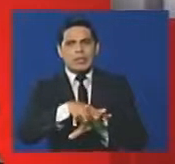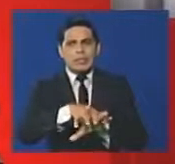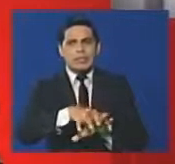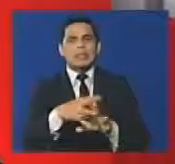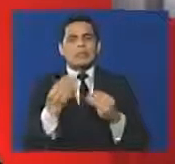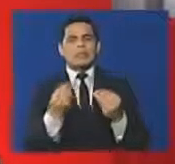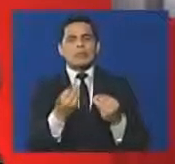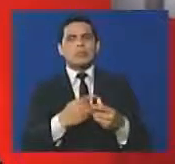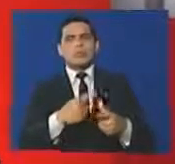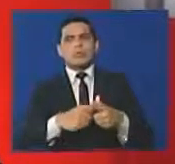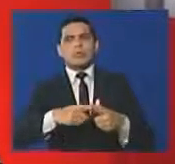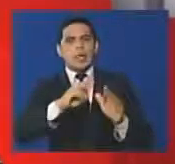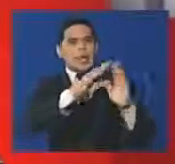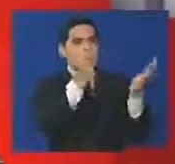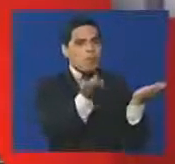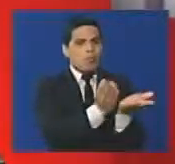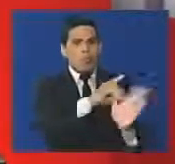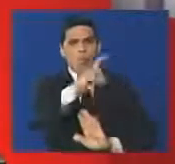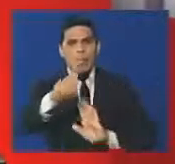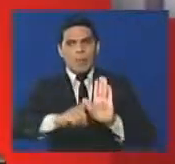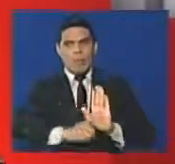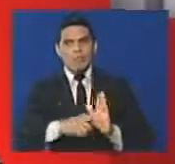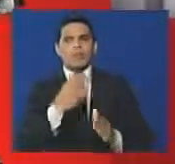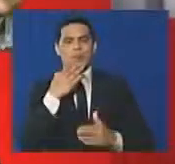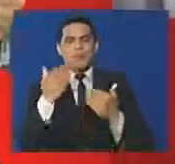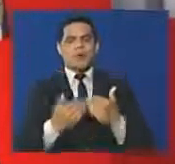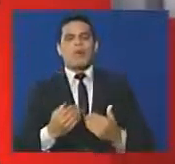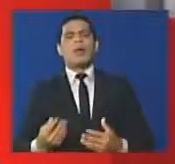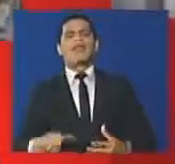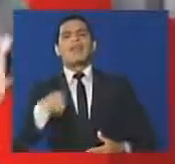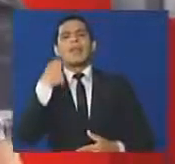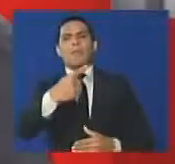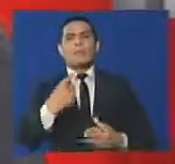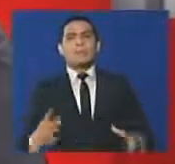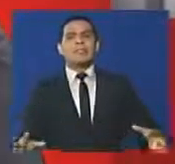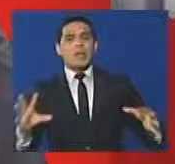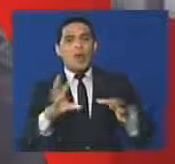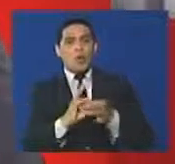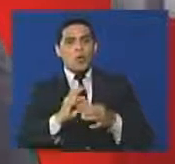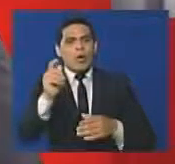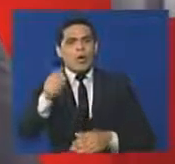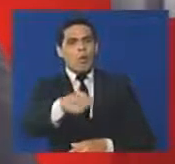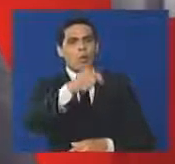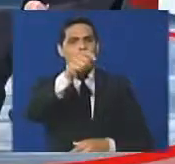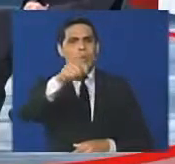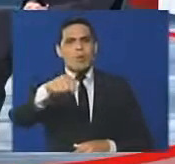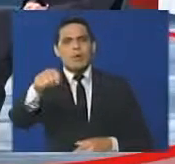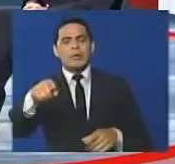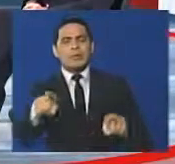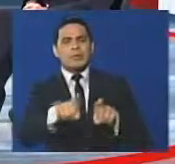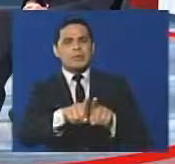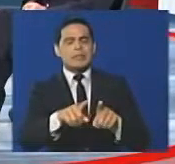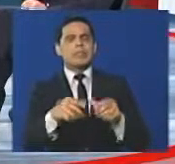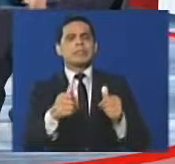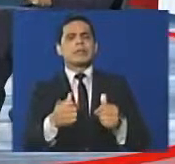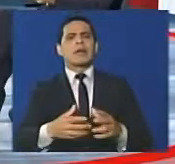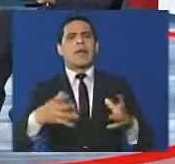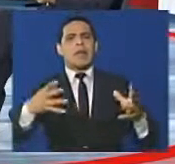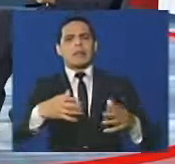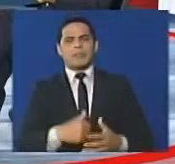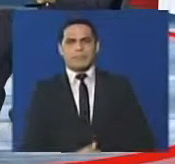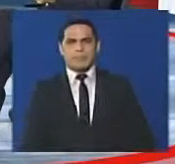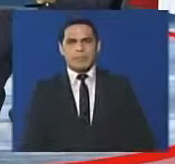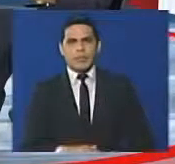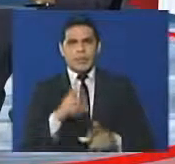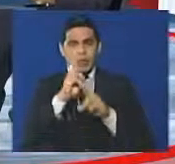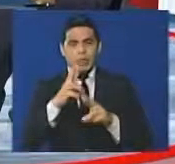Sí, señor, y que en el mundo entero. Y que cuando se une con una orquesta... Algo grande. Extraordinario. Nosotros